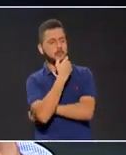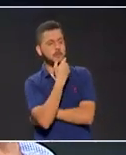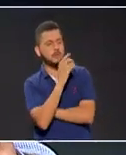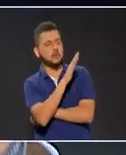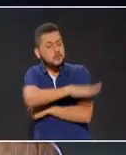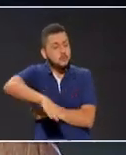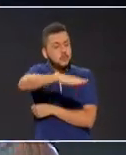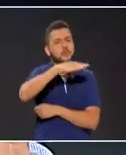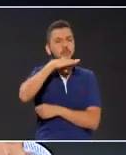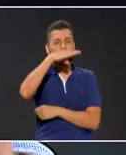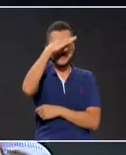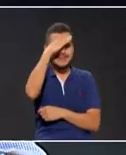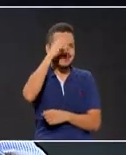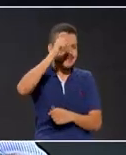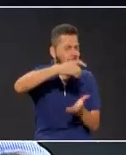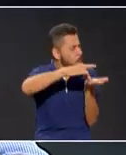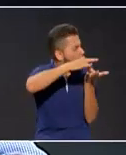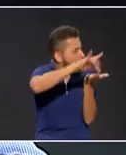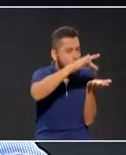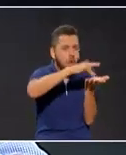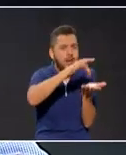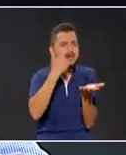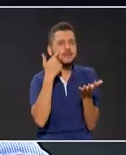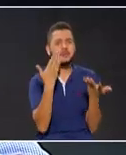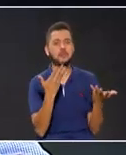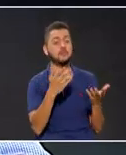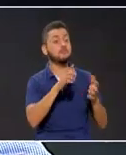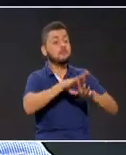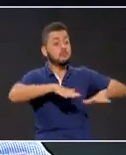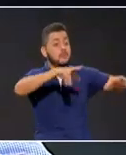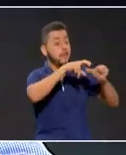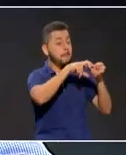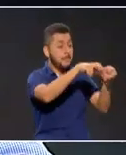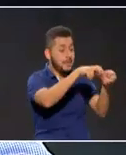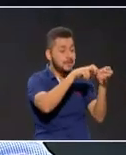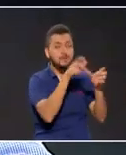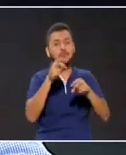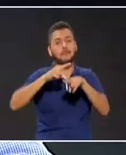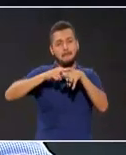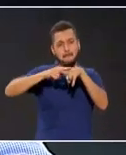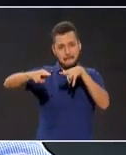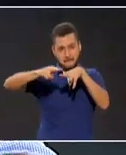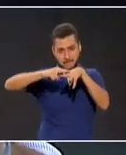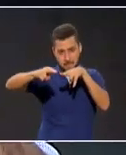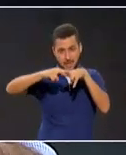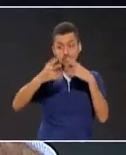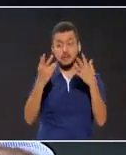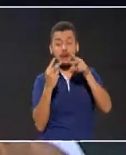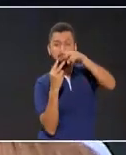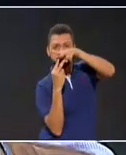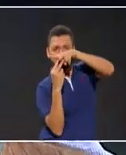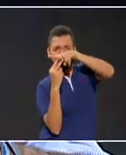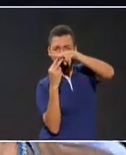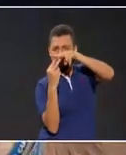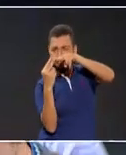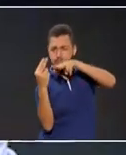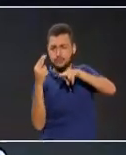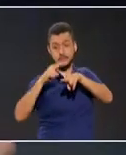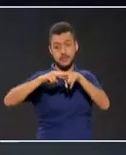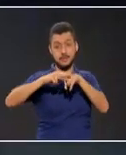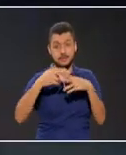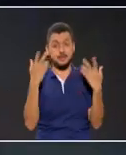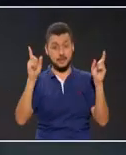transporte público ya. En Medellín hemos hecho muchas obras, llevamos el metro hasta el sur, hicimos el tranvía, pero no hemos organizado,